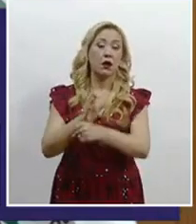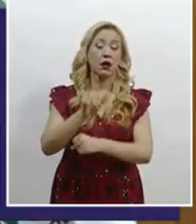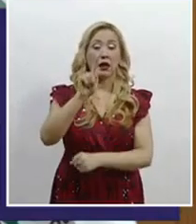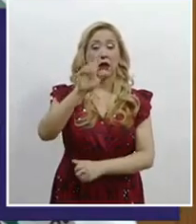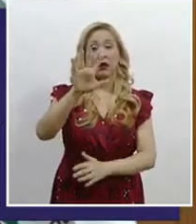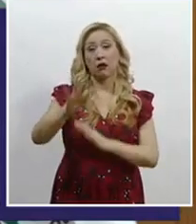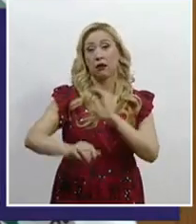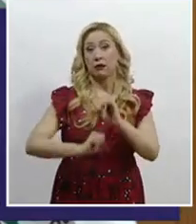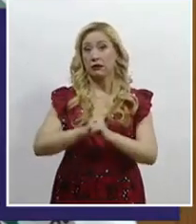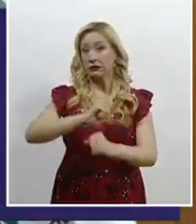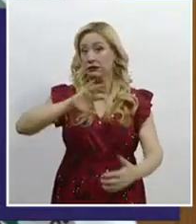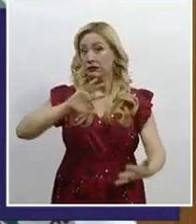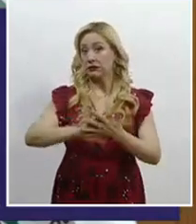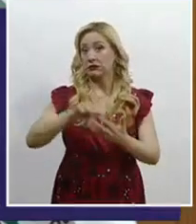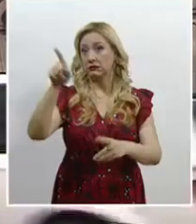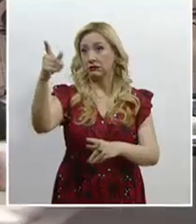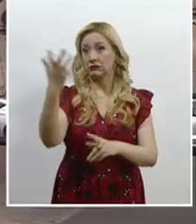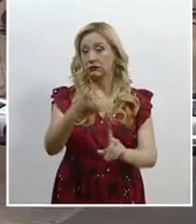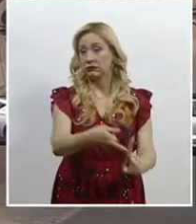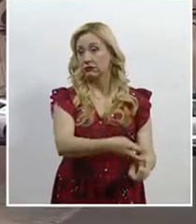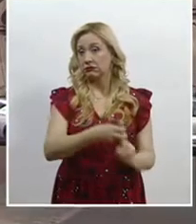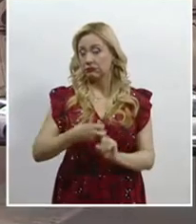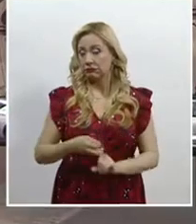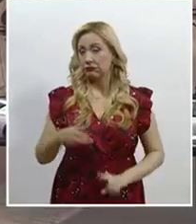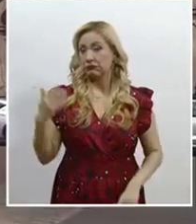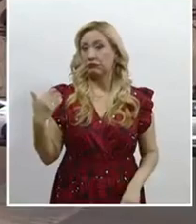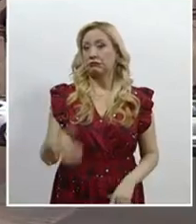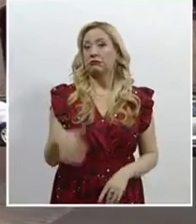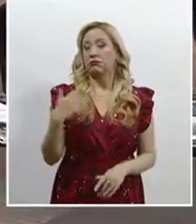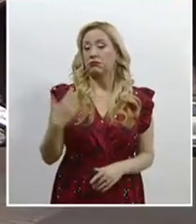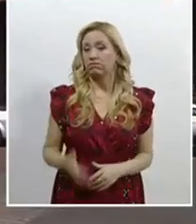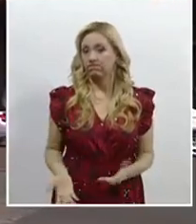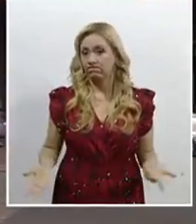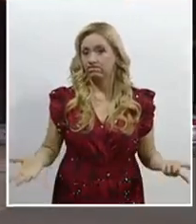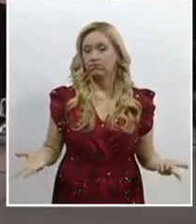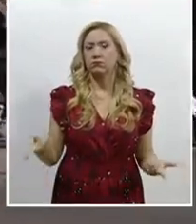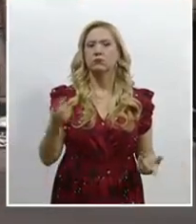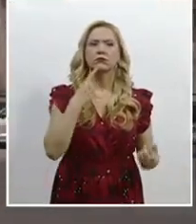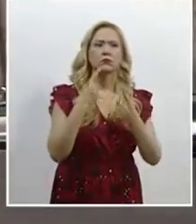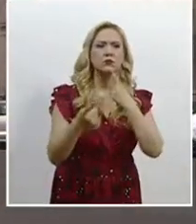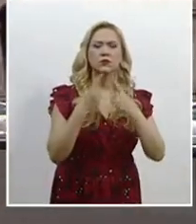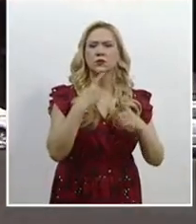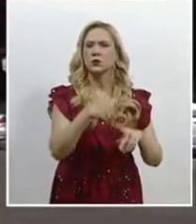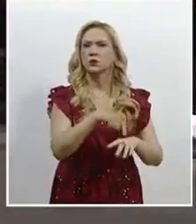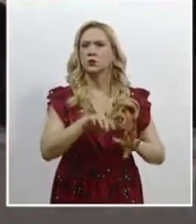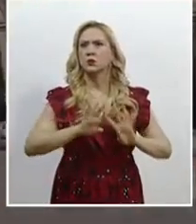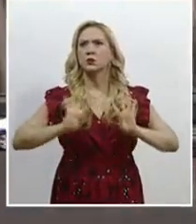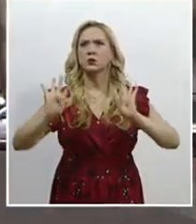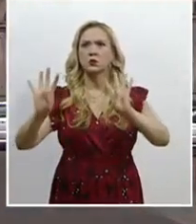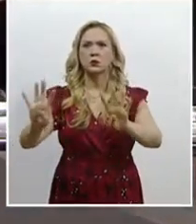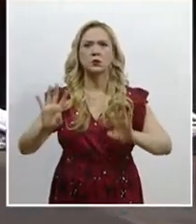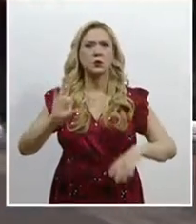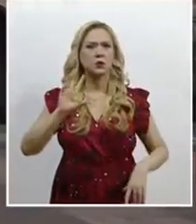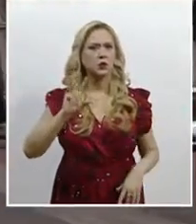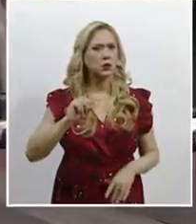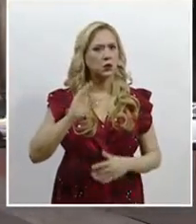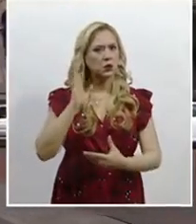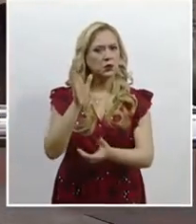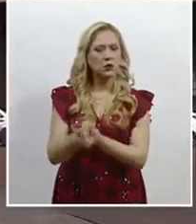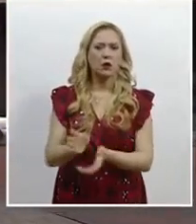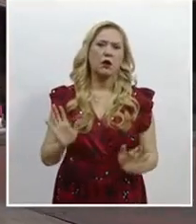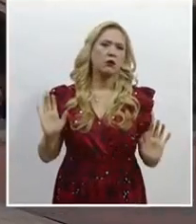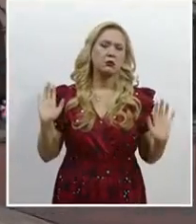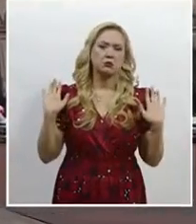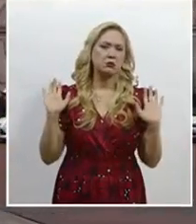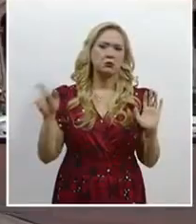75 años de prisión por secuestro. A diferencia del tribunal local, la sala señaló que la ausencia de los regidores no impidió el cumplimiento de la